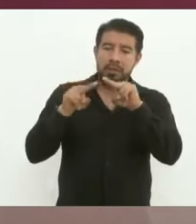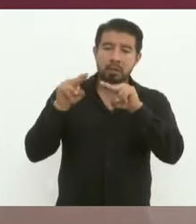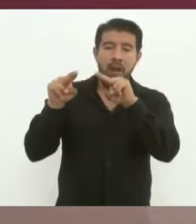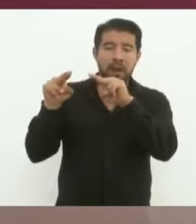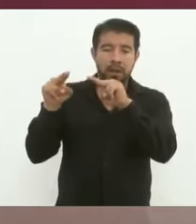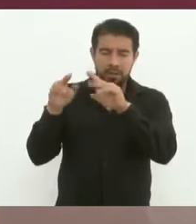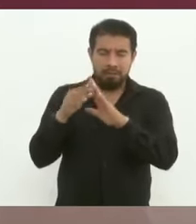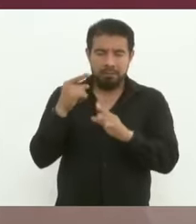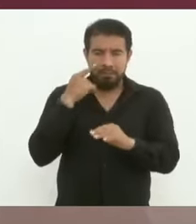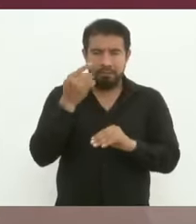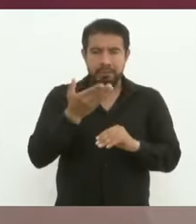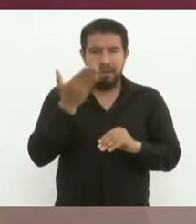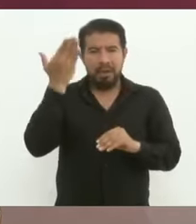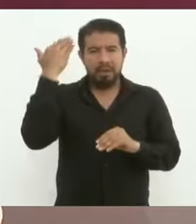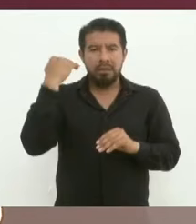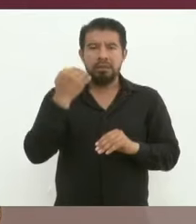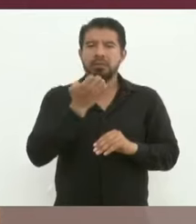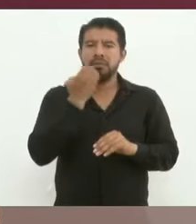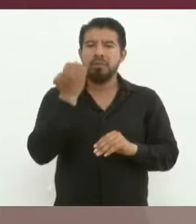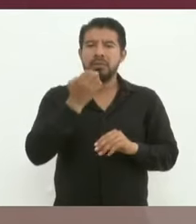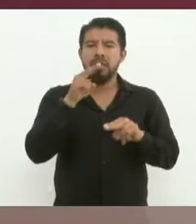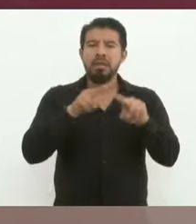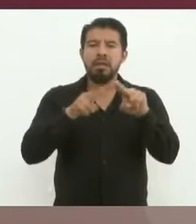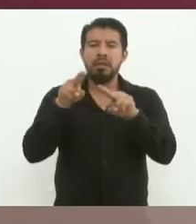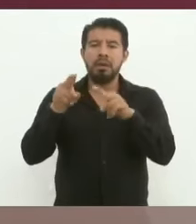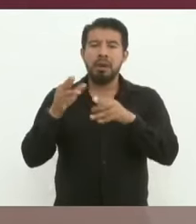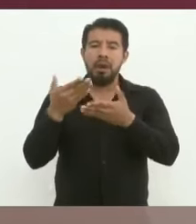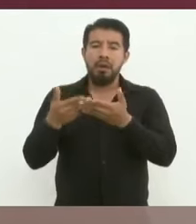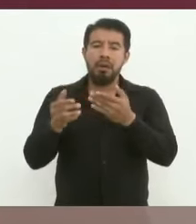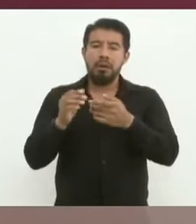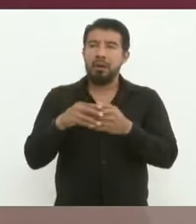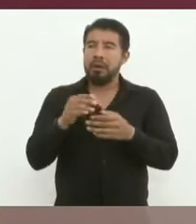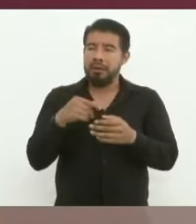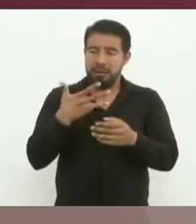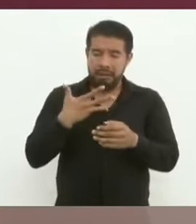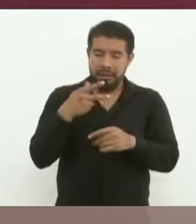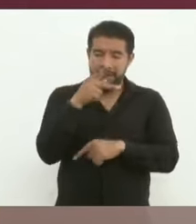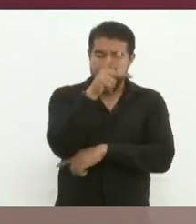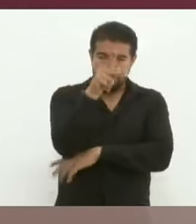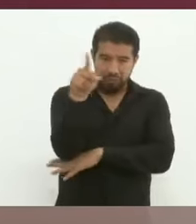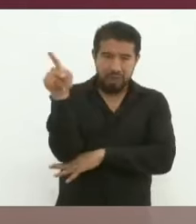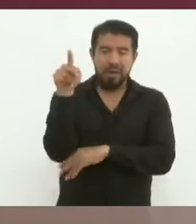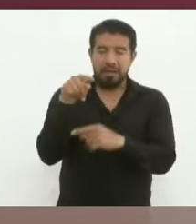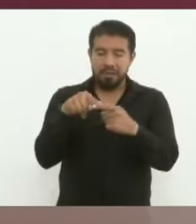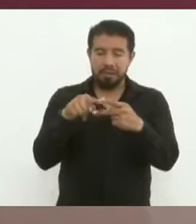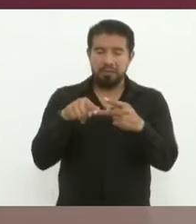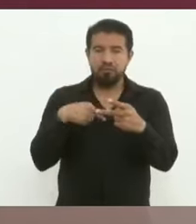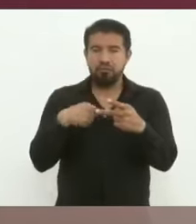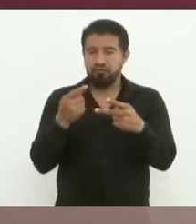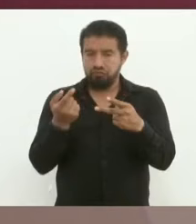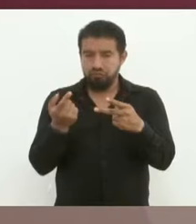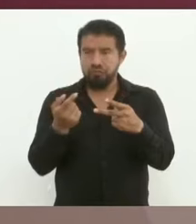Pues ahora, antes no, pero ahora hay preescolar, lo que era el kinder.